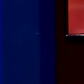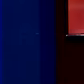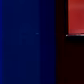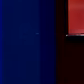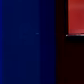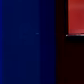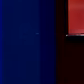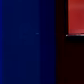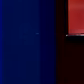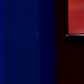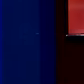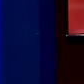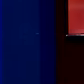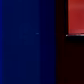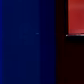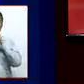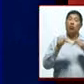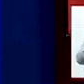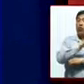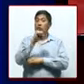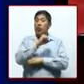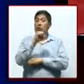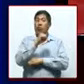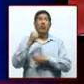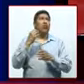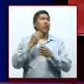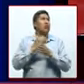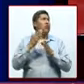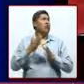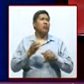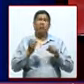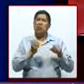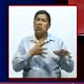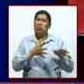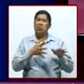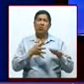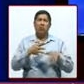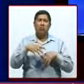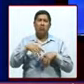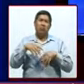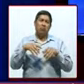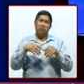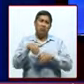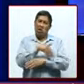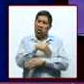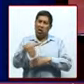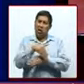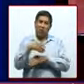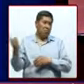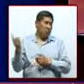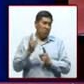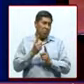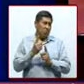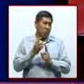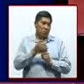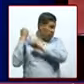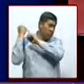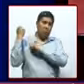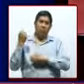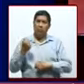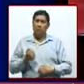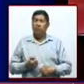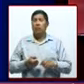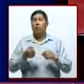Un nuevo caso de robo de vehículo. El propietario dejó por unos minutos en vía pública a su motorizado. Los antisociales llegaron y en cuestión de minutos se lo